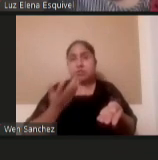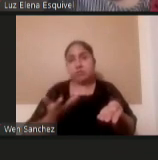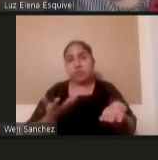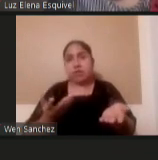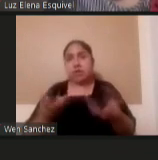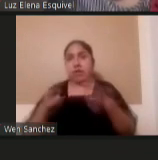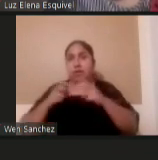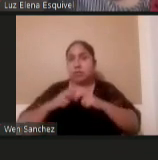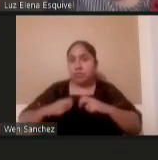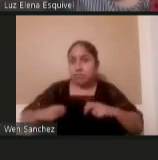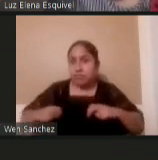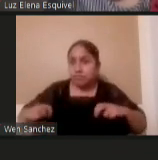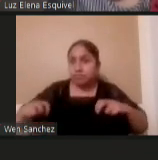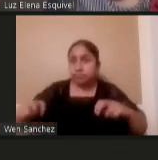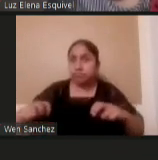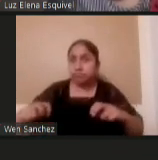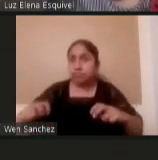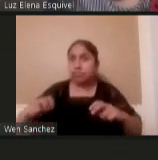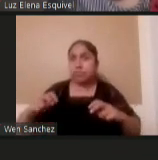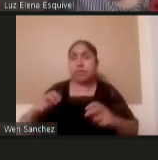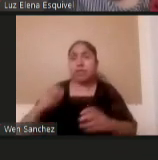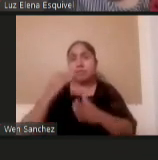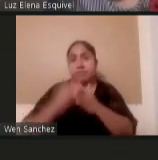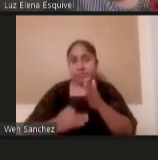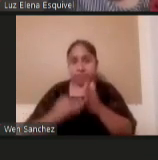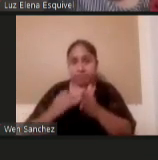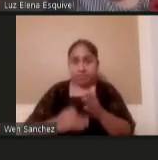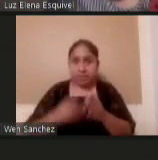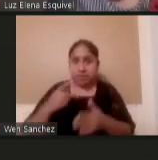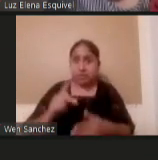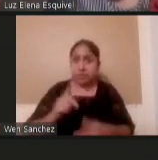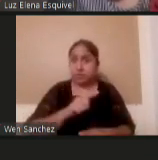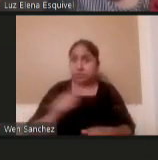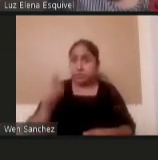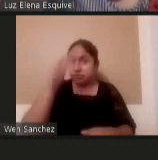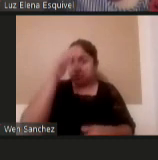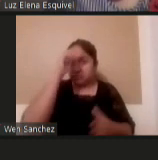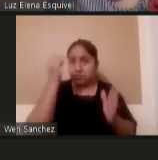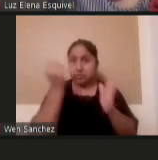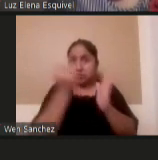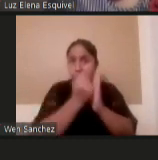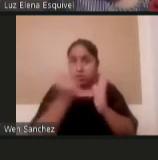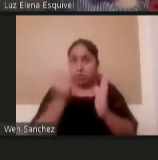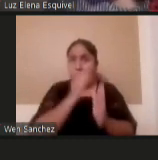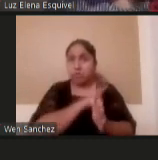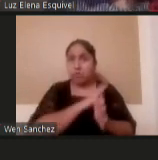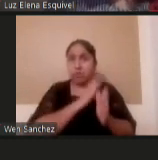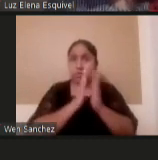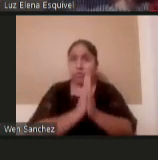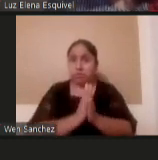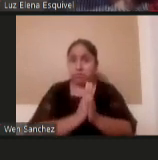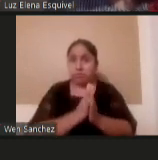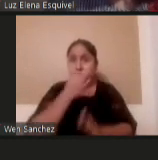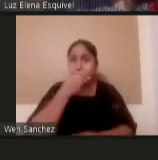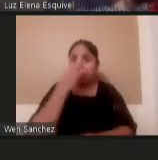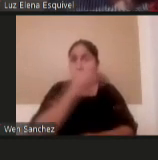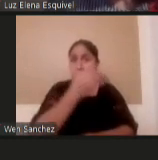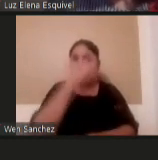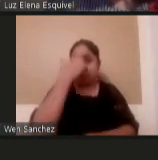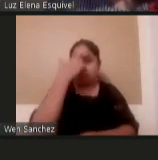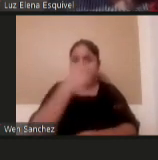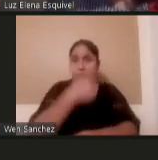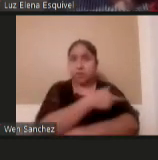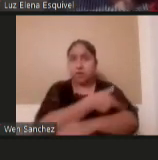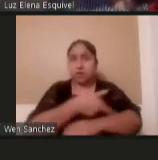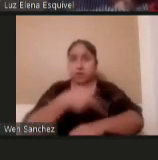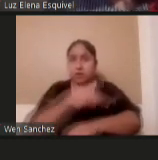correspondiente. Cuarto, notifíquese el presente acuerdo para todos los efectos legales a que haya lugar. Este es un proyecto presentado por el